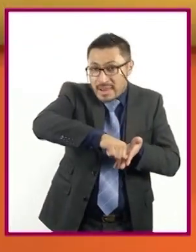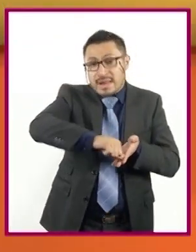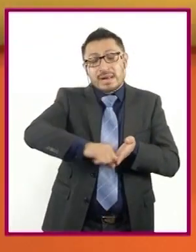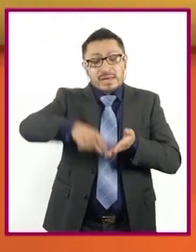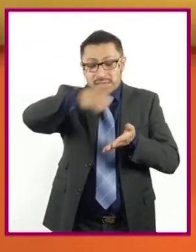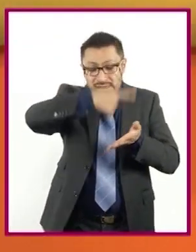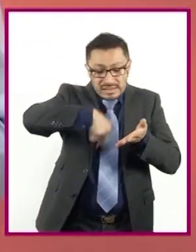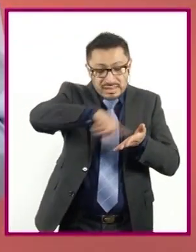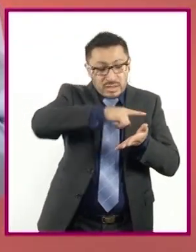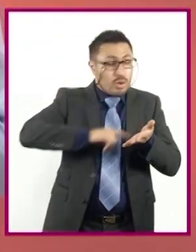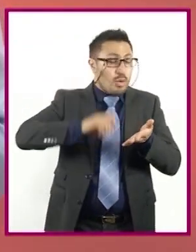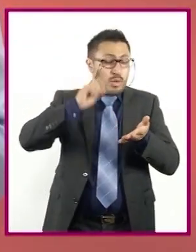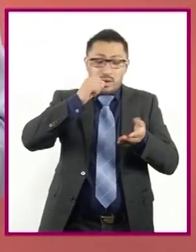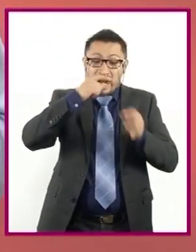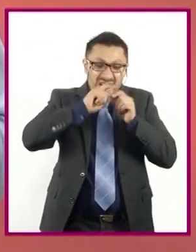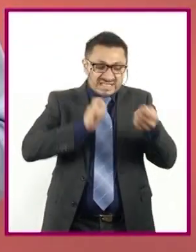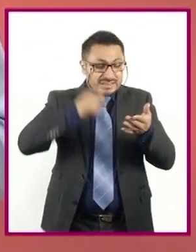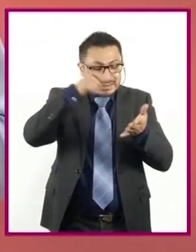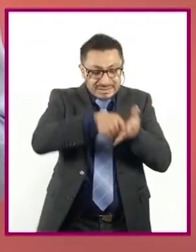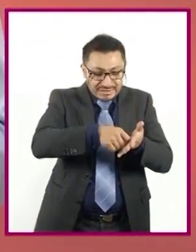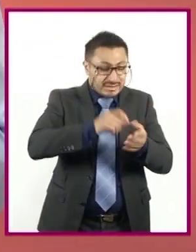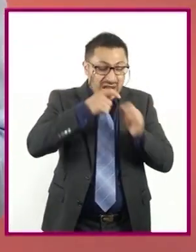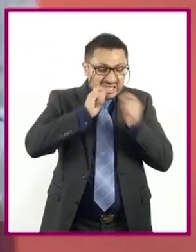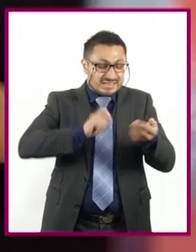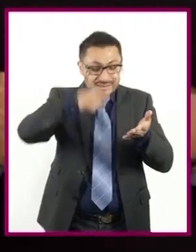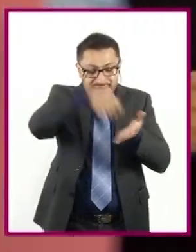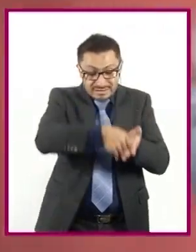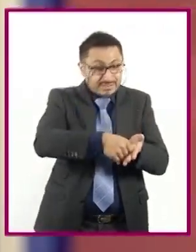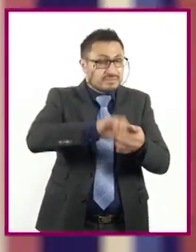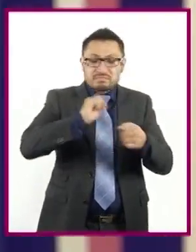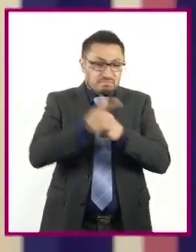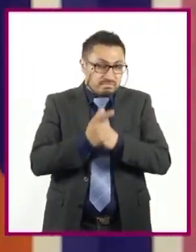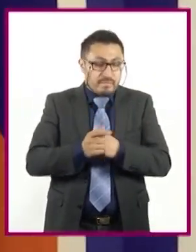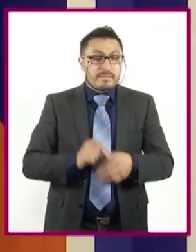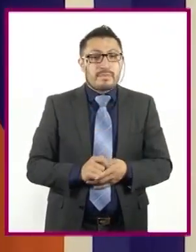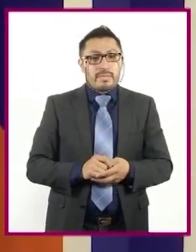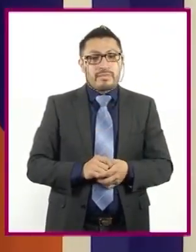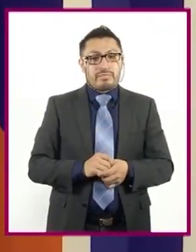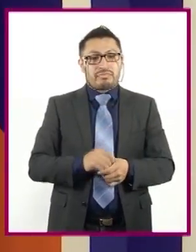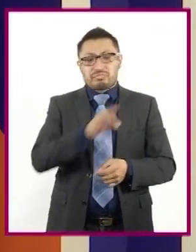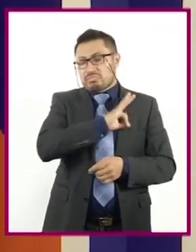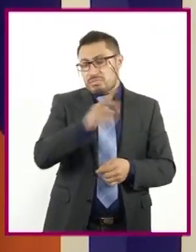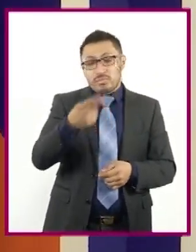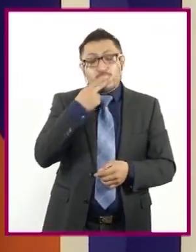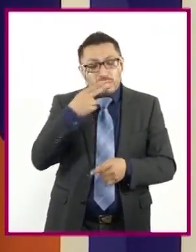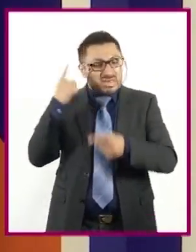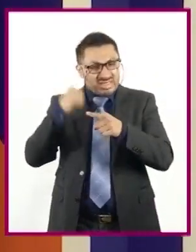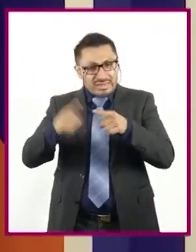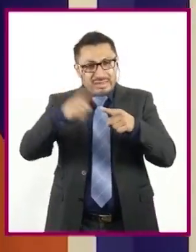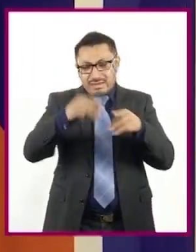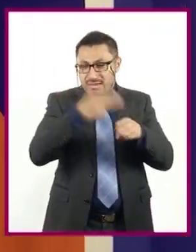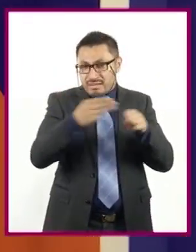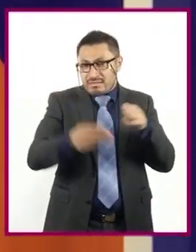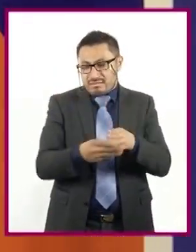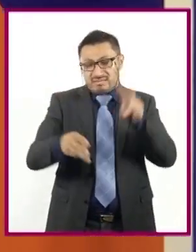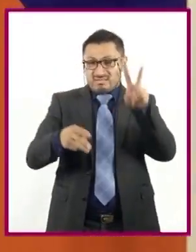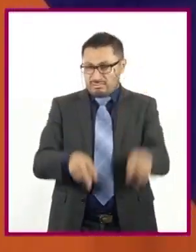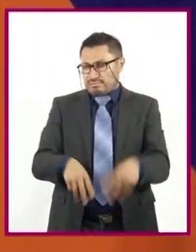e inclusive utilicen notas adhesivas. Se pueden usar muy distintos materiales, ¿verdad,